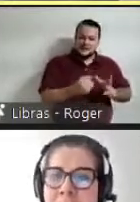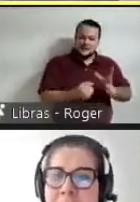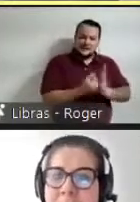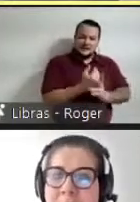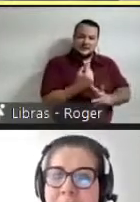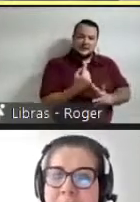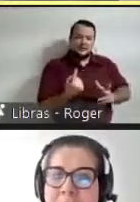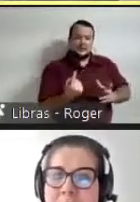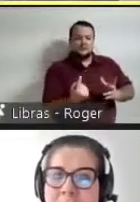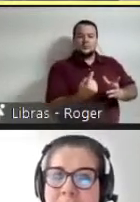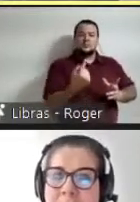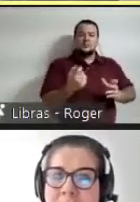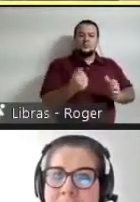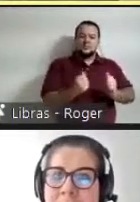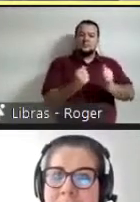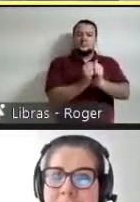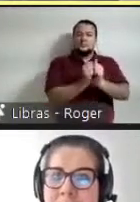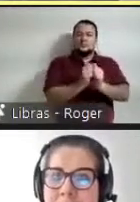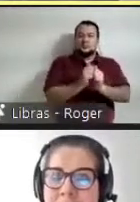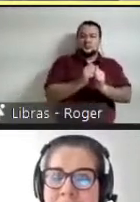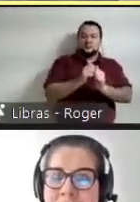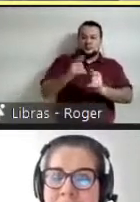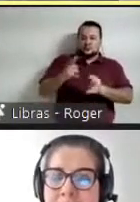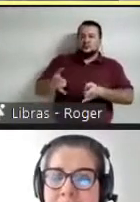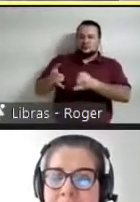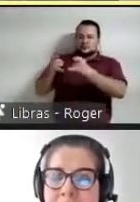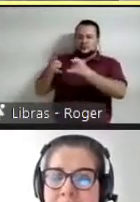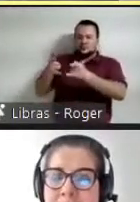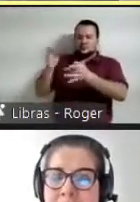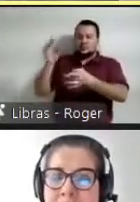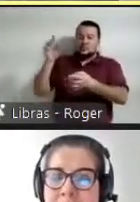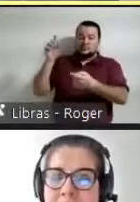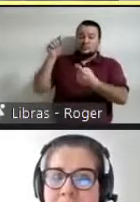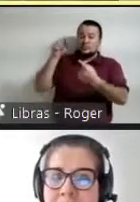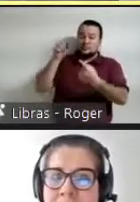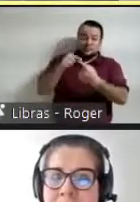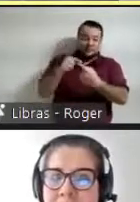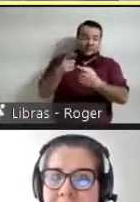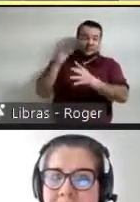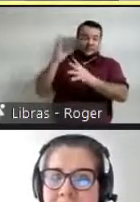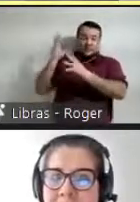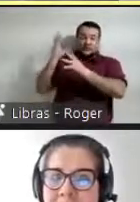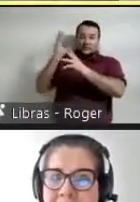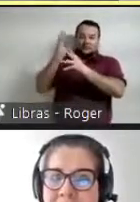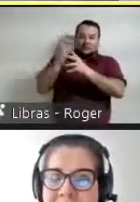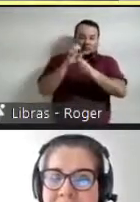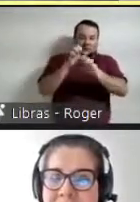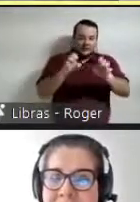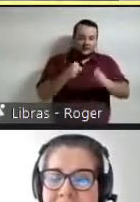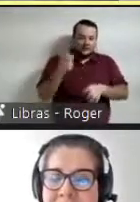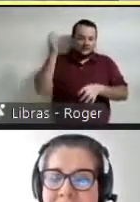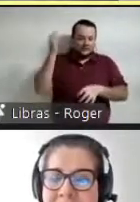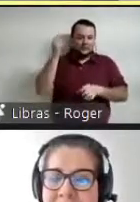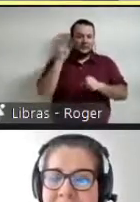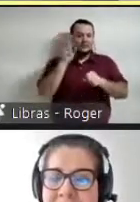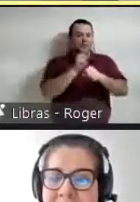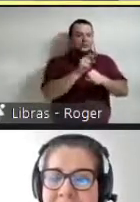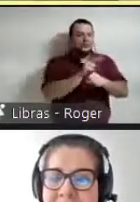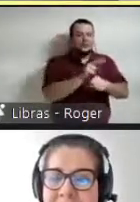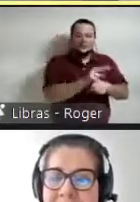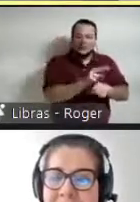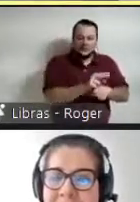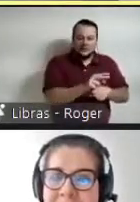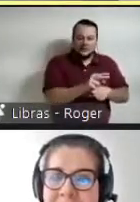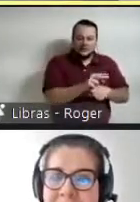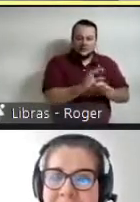mediante una restauración discreta al cambiar las circulaciones del eje central a un anillo